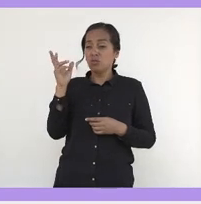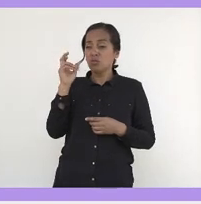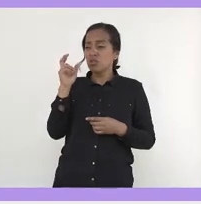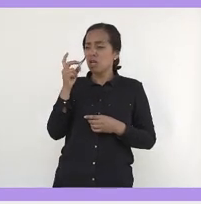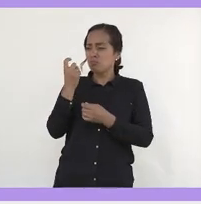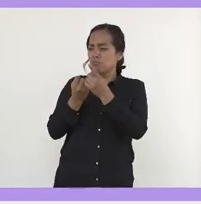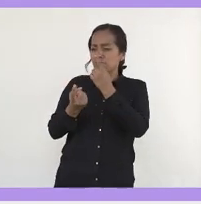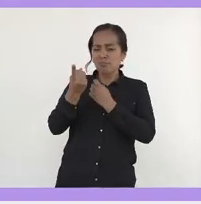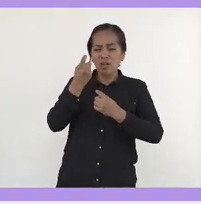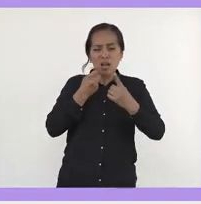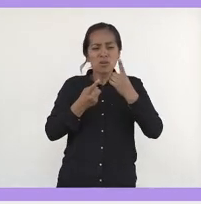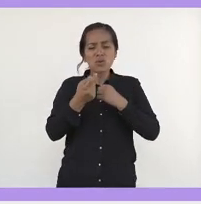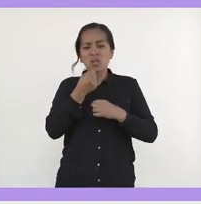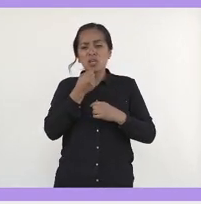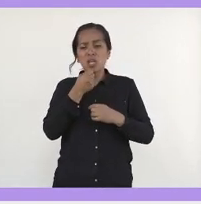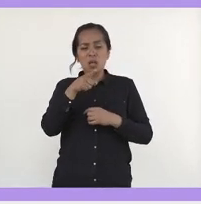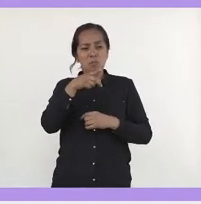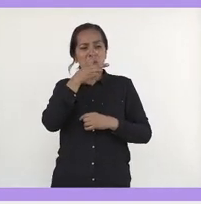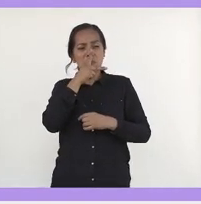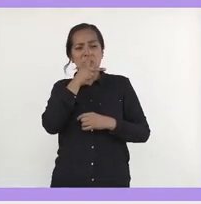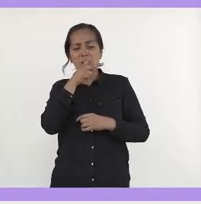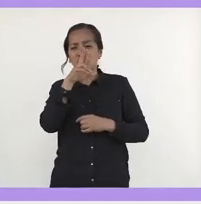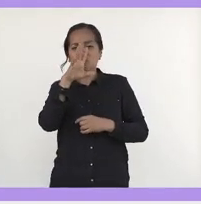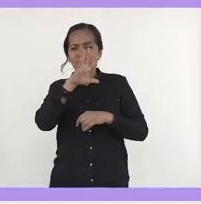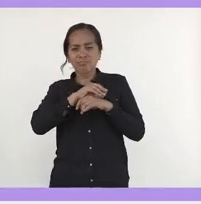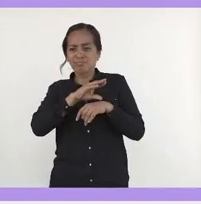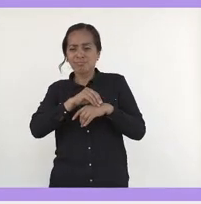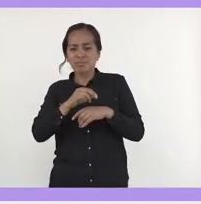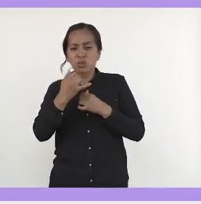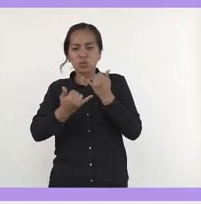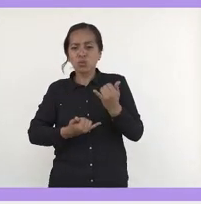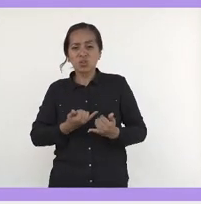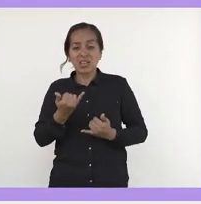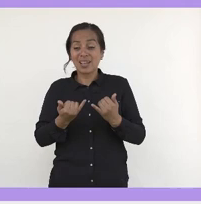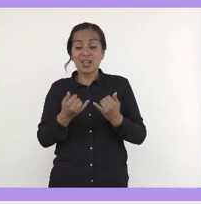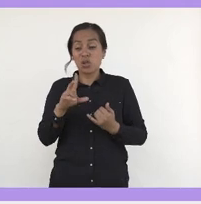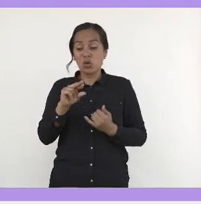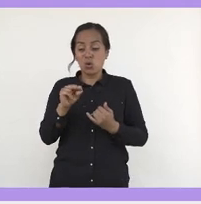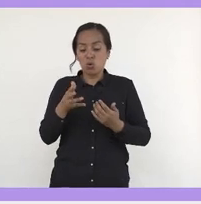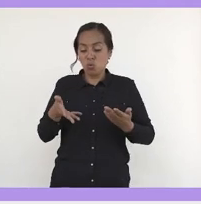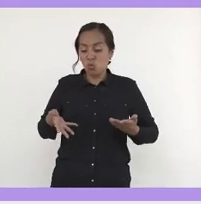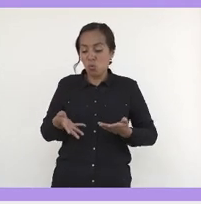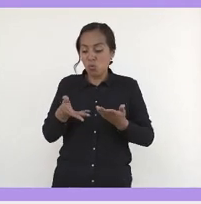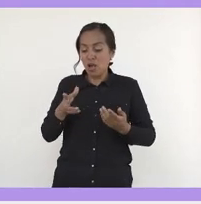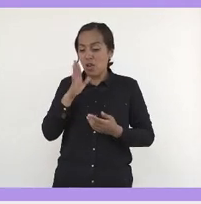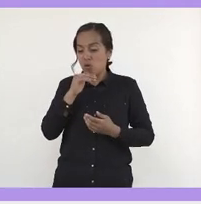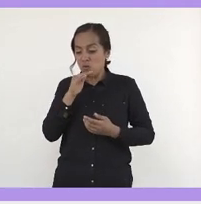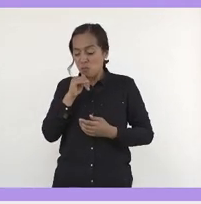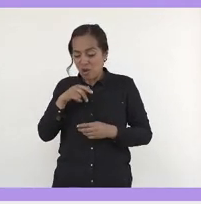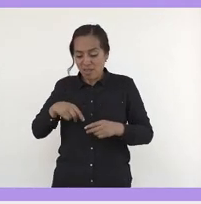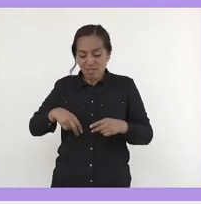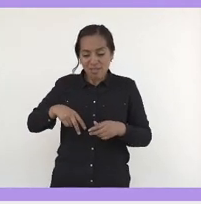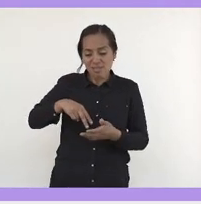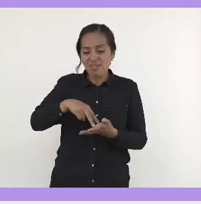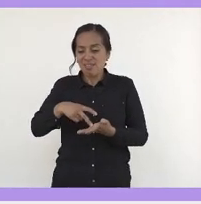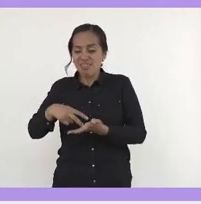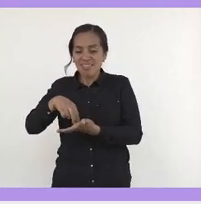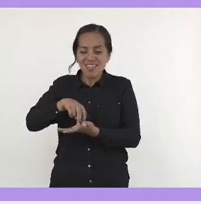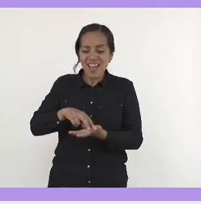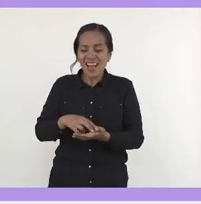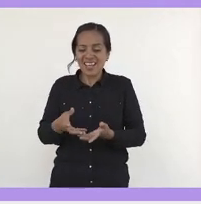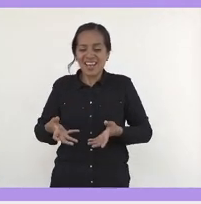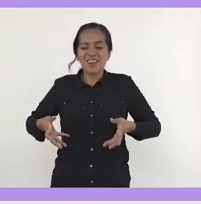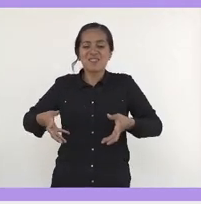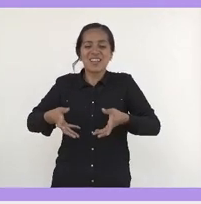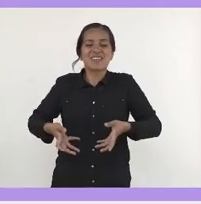que me diga mi papá no me deja jugar más bien inclusive los papás desde que no pueden caminar ya le compran La bolita de fútbol no